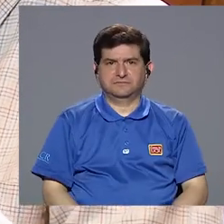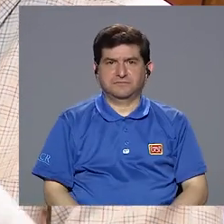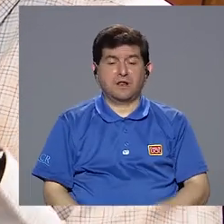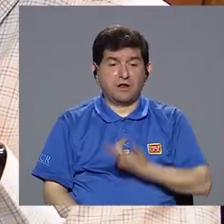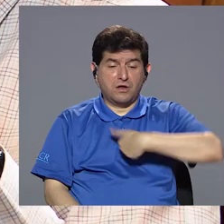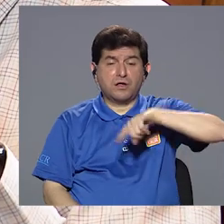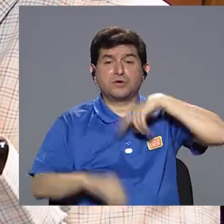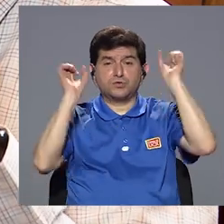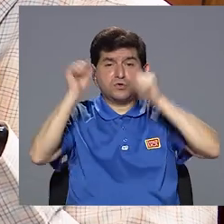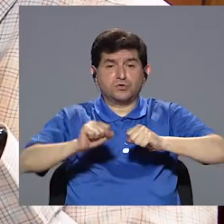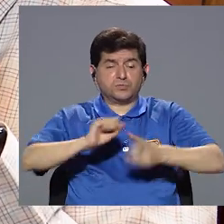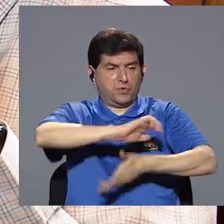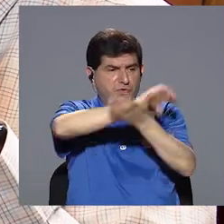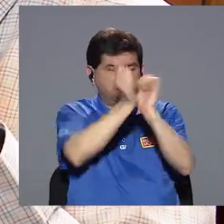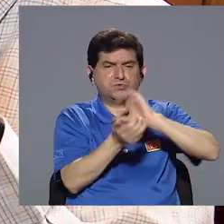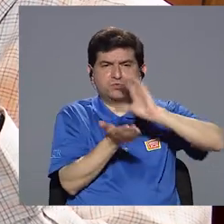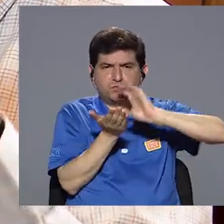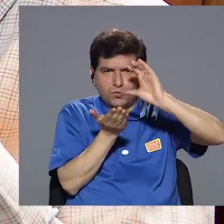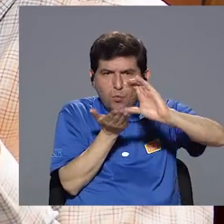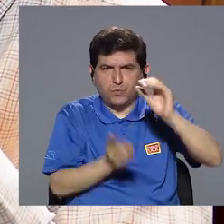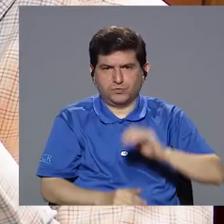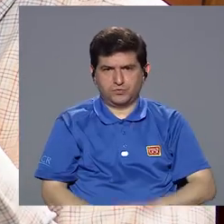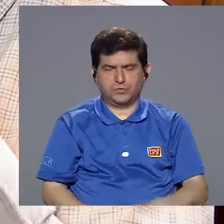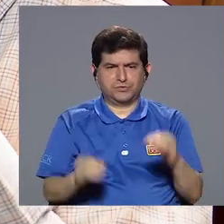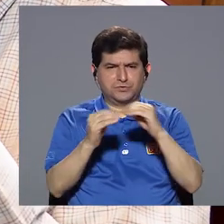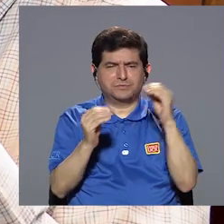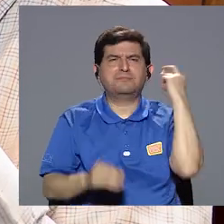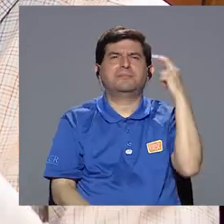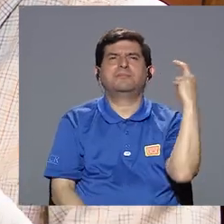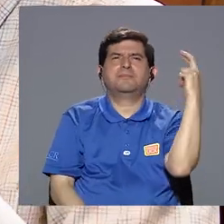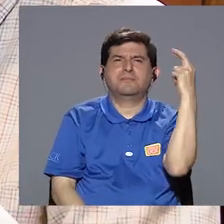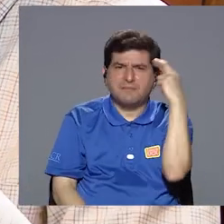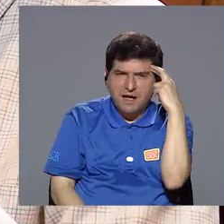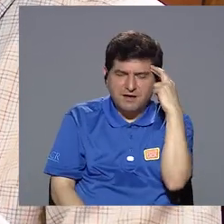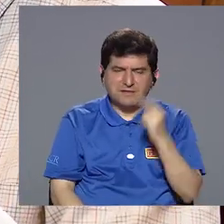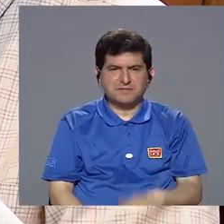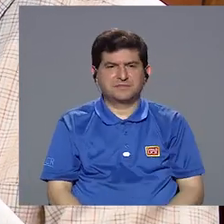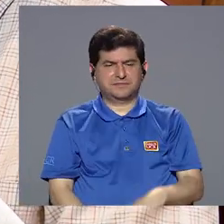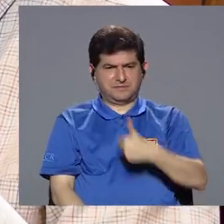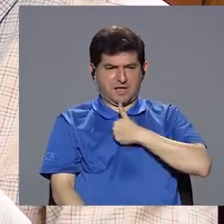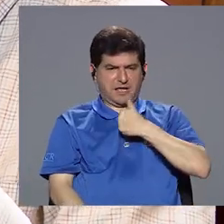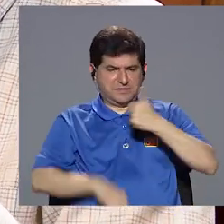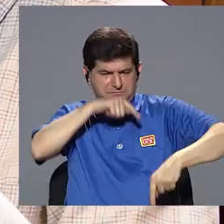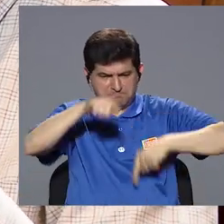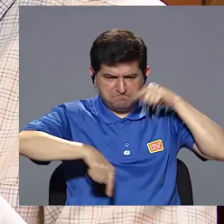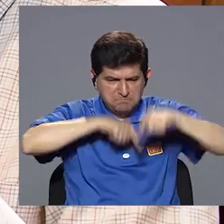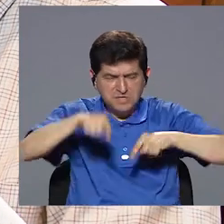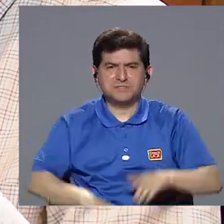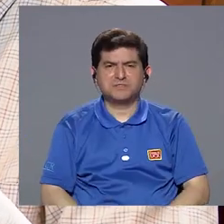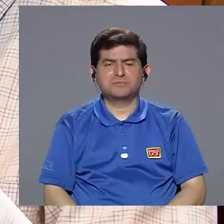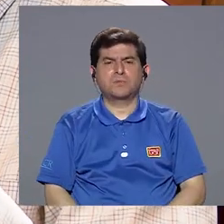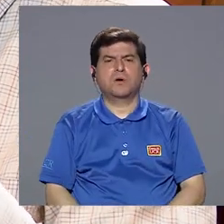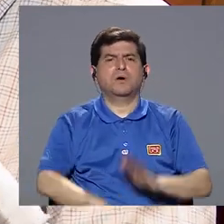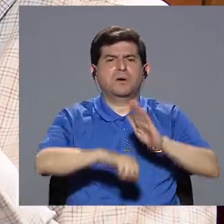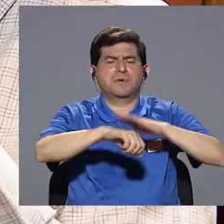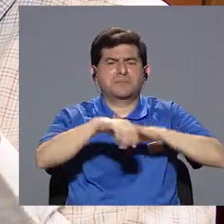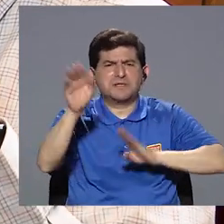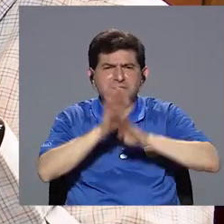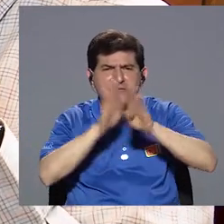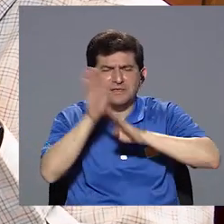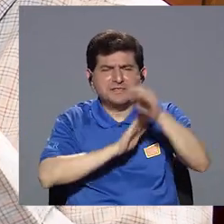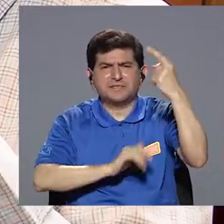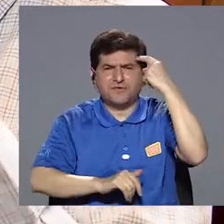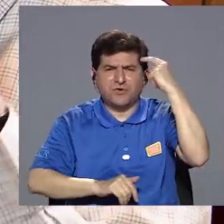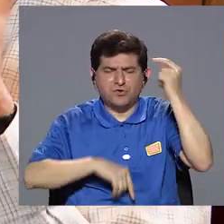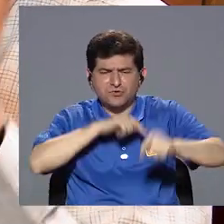de manera que podamos esos cursos en cursos más reflexivos más autocríticos cursos que